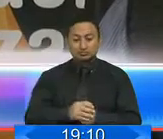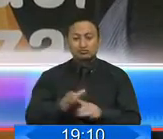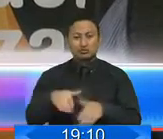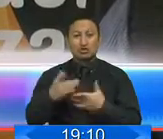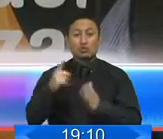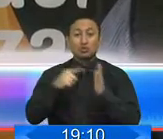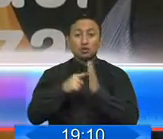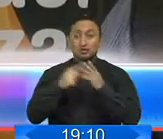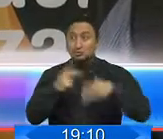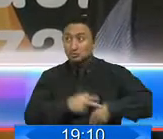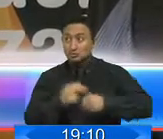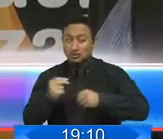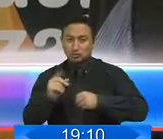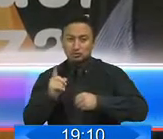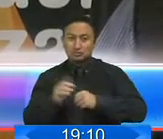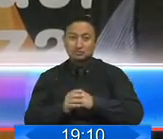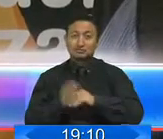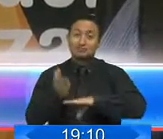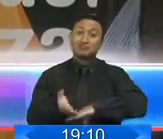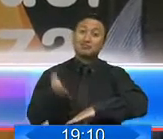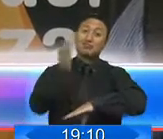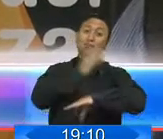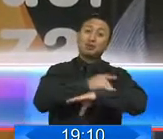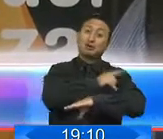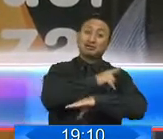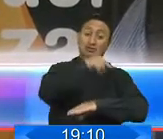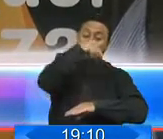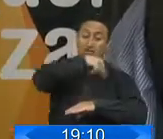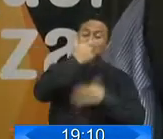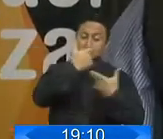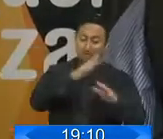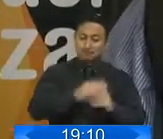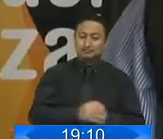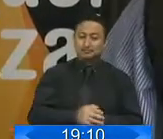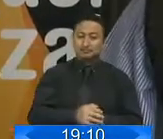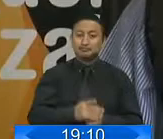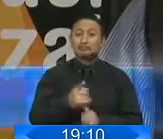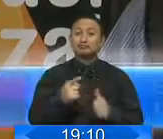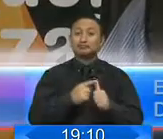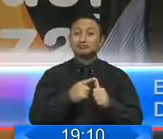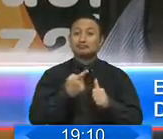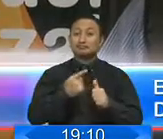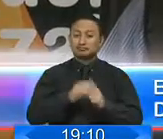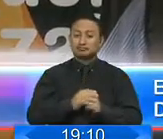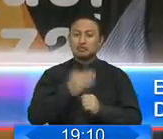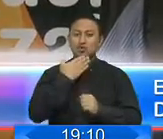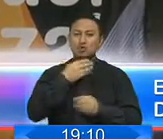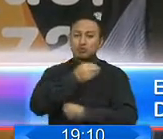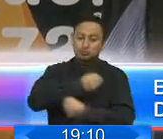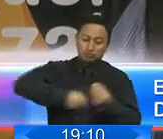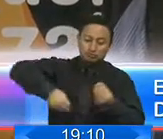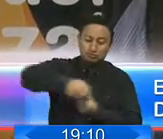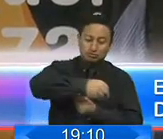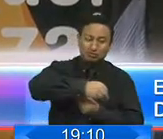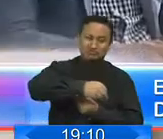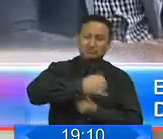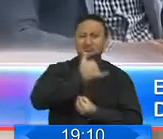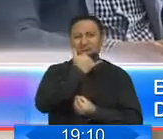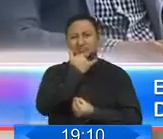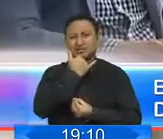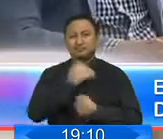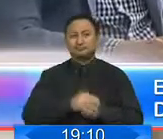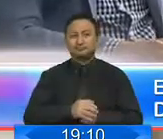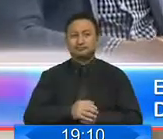impuestos. Este concepto ya existía en el país desde hace mucho tiempo atrás, pero el mecanismo de devolución no era tan eficiente.